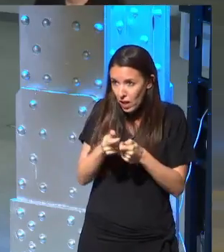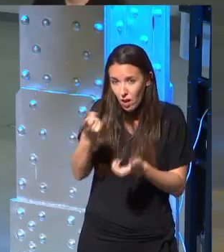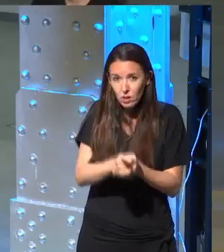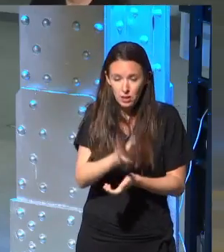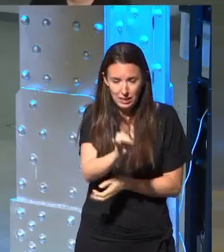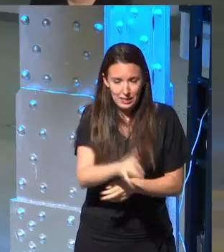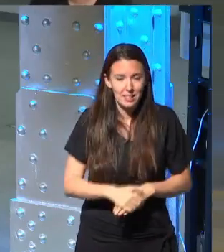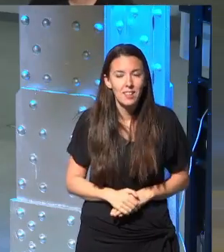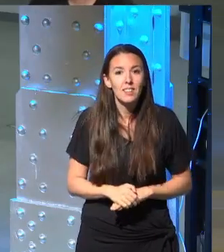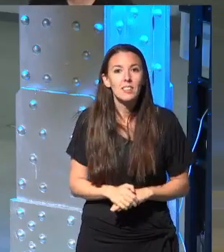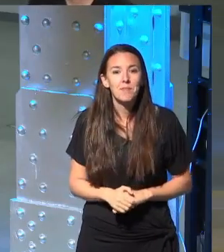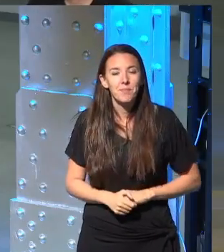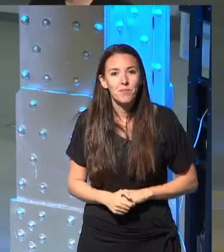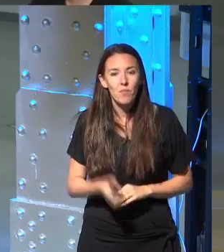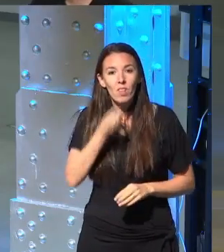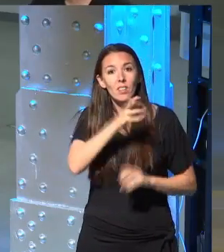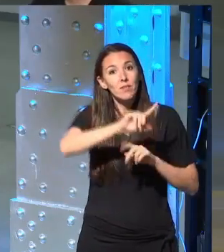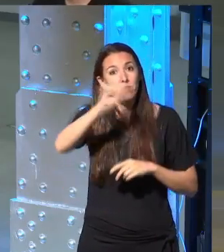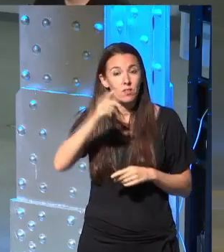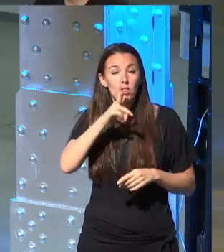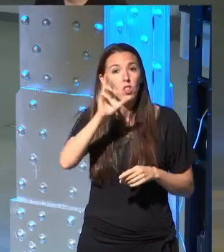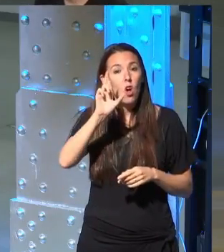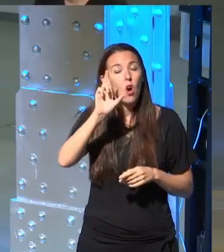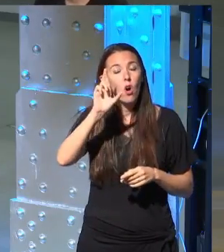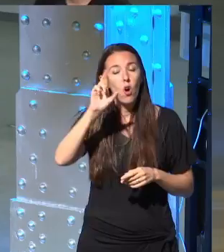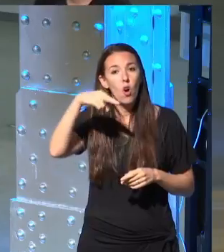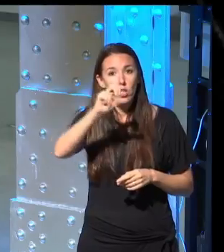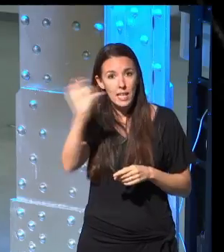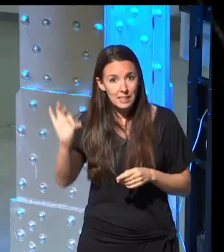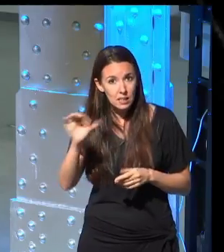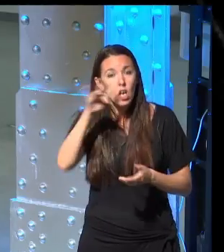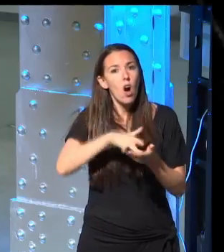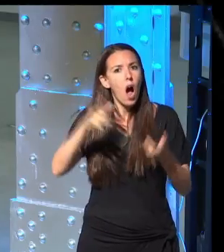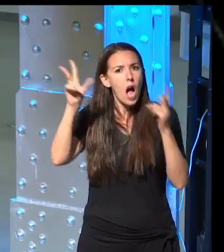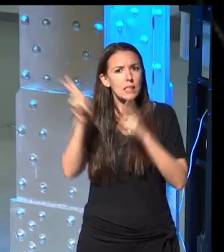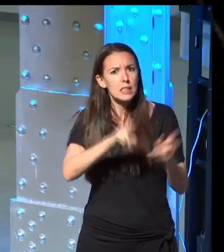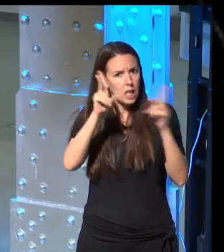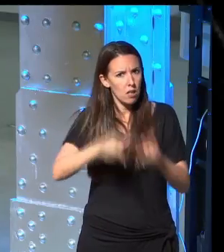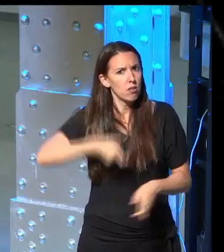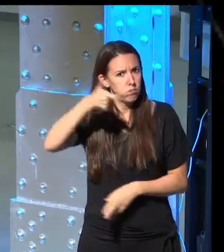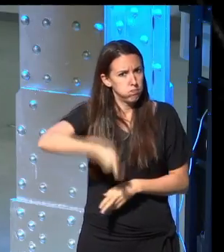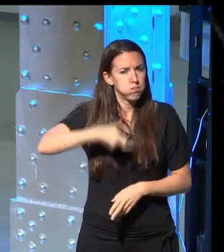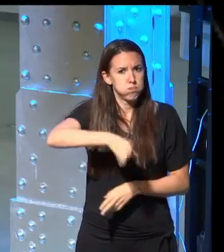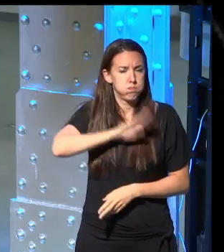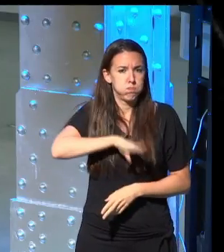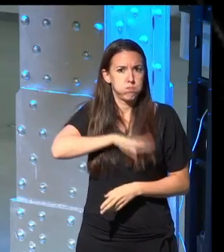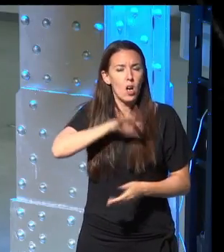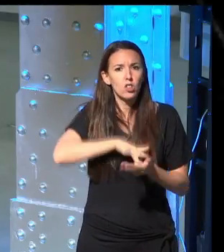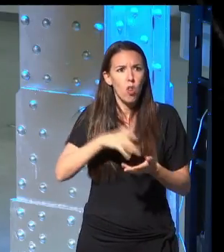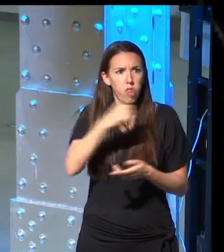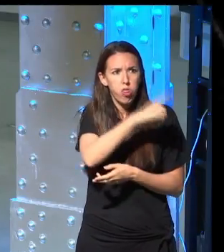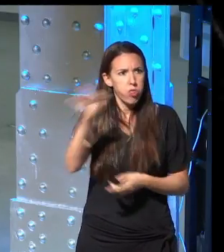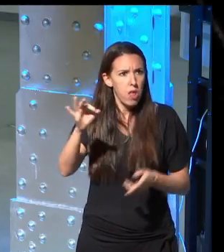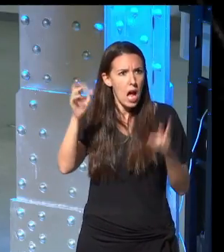tuitear. Bueno, luego Marvel Hornets es una serie que duró bastante. Yo no llego a verla entera, son como 100